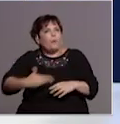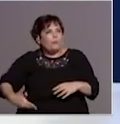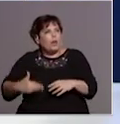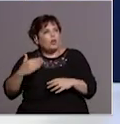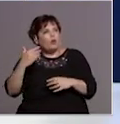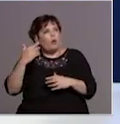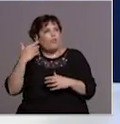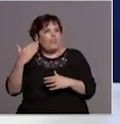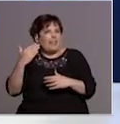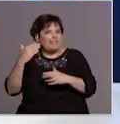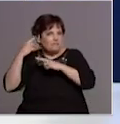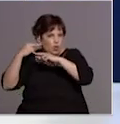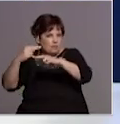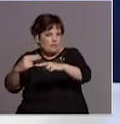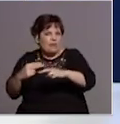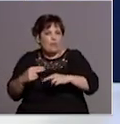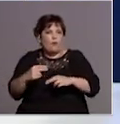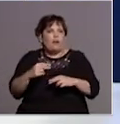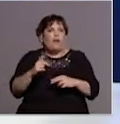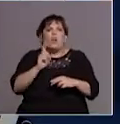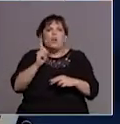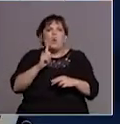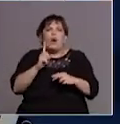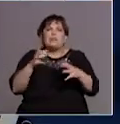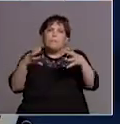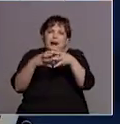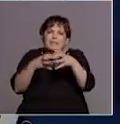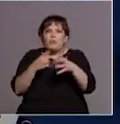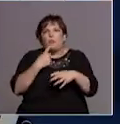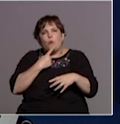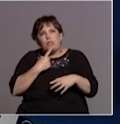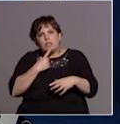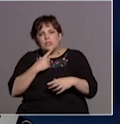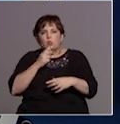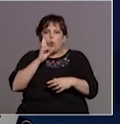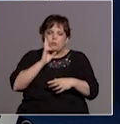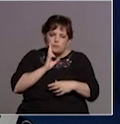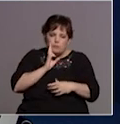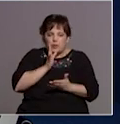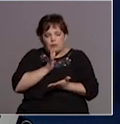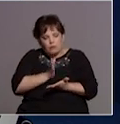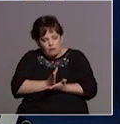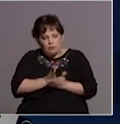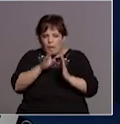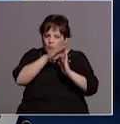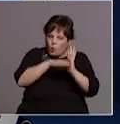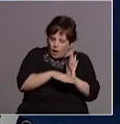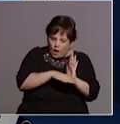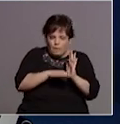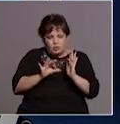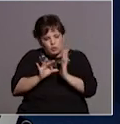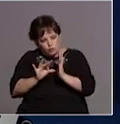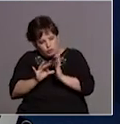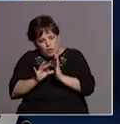un íntimo y no a través de estructuras de partir ha ido con una disciplina interna con un programa un